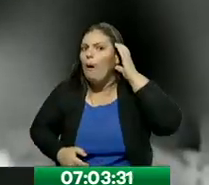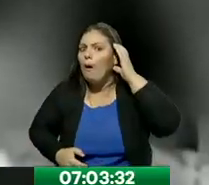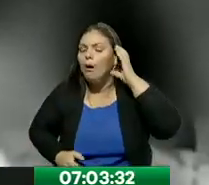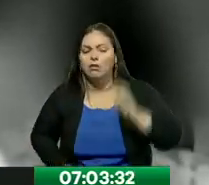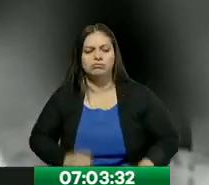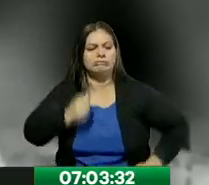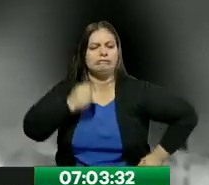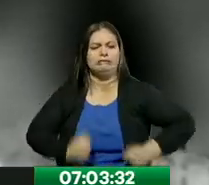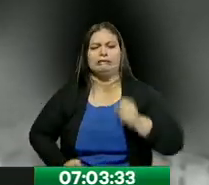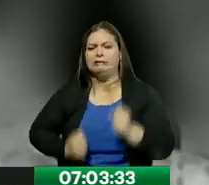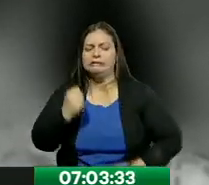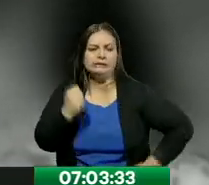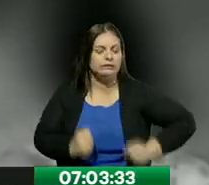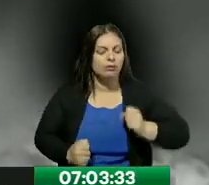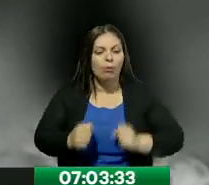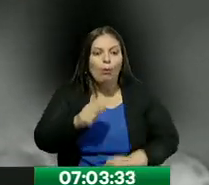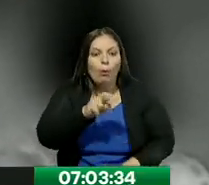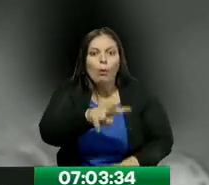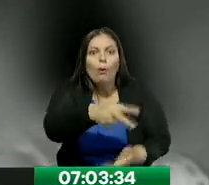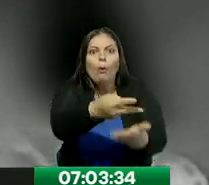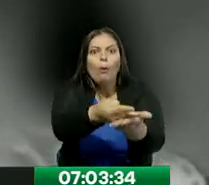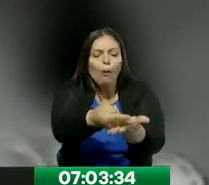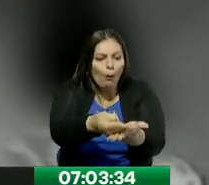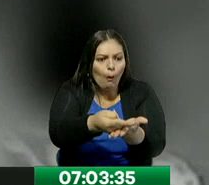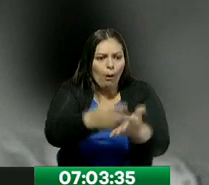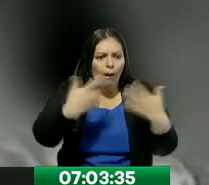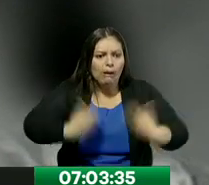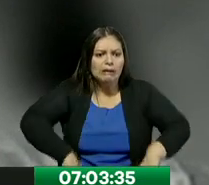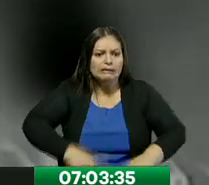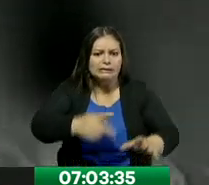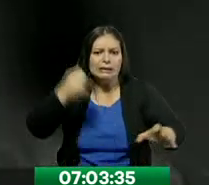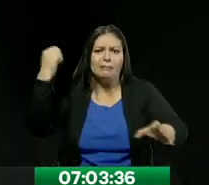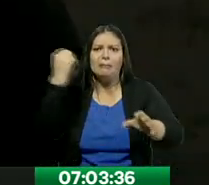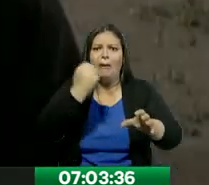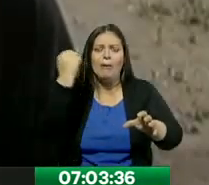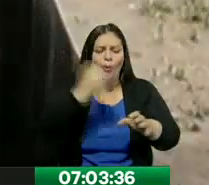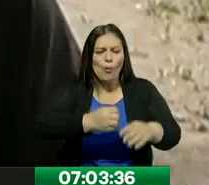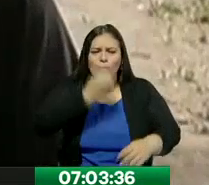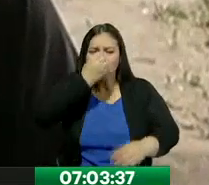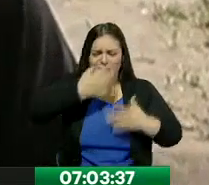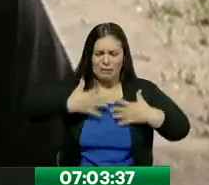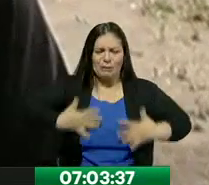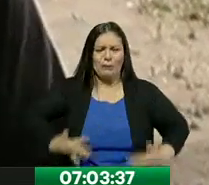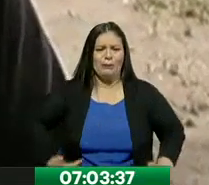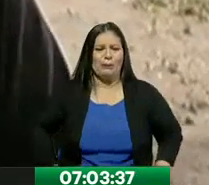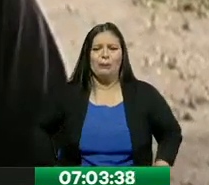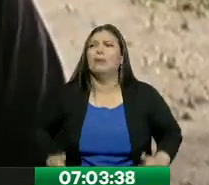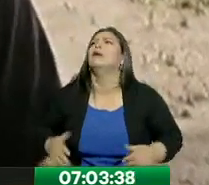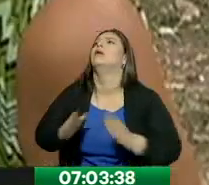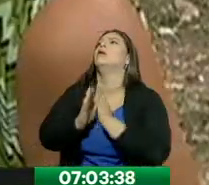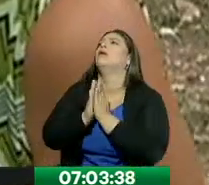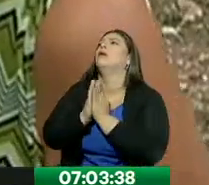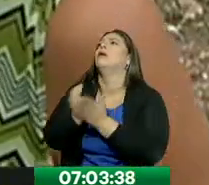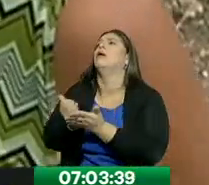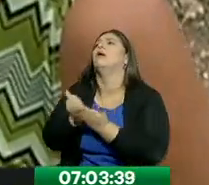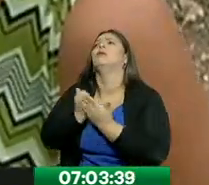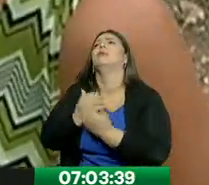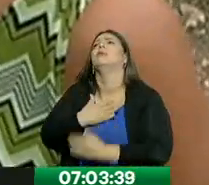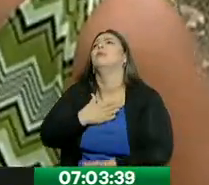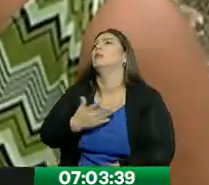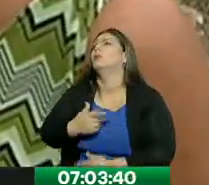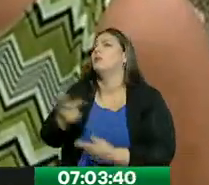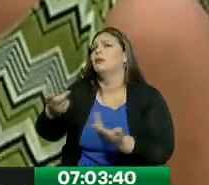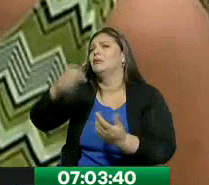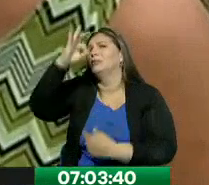decía nada, solo que ella decía que le dieran auxilio, que la llevaran rápido al hospital, que no la dejaran morir por las hijas, ella decía. La mamá comentó que